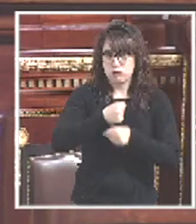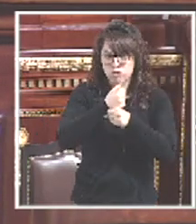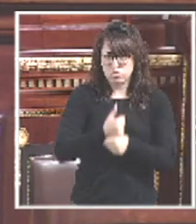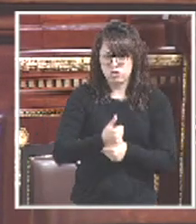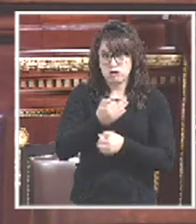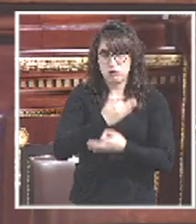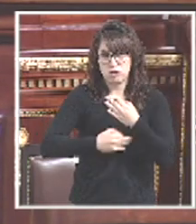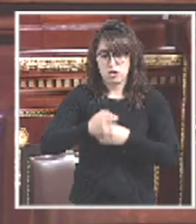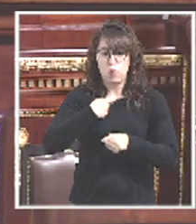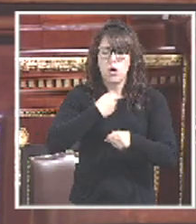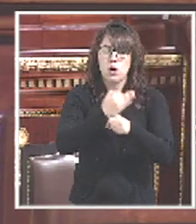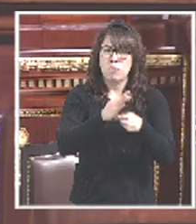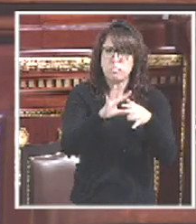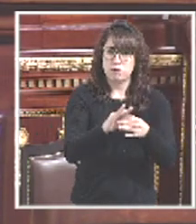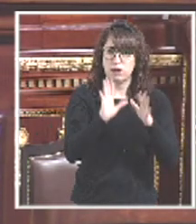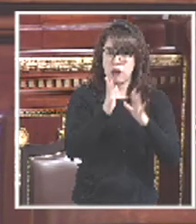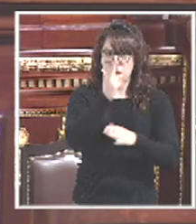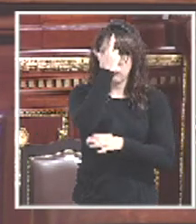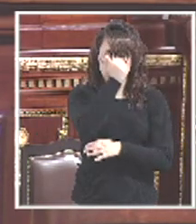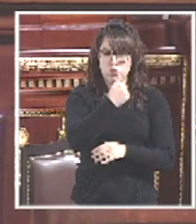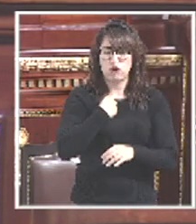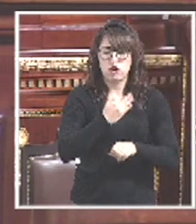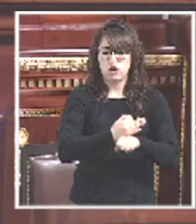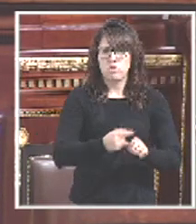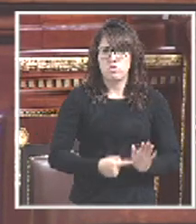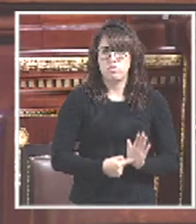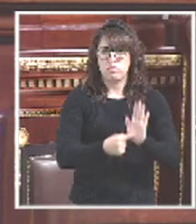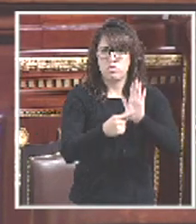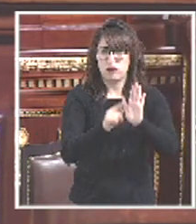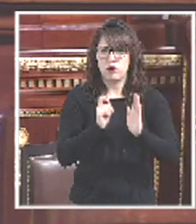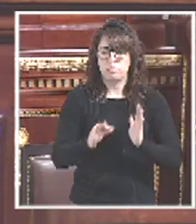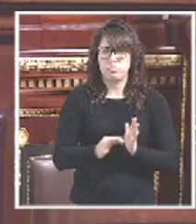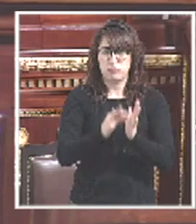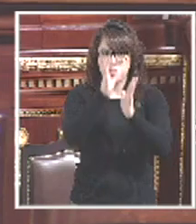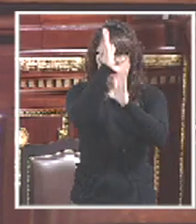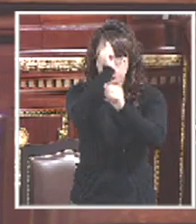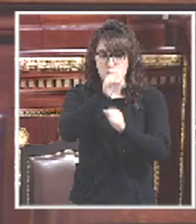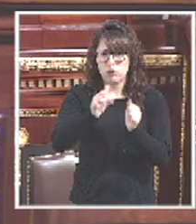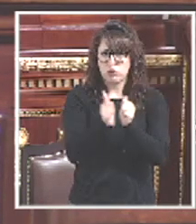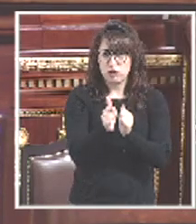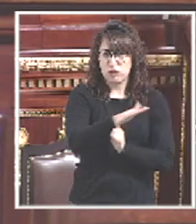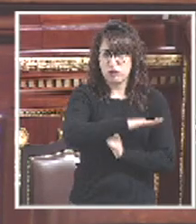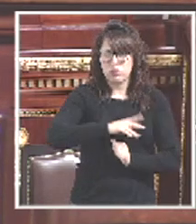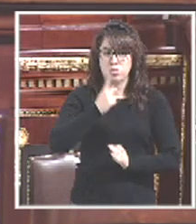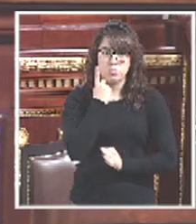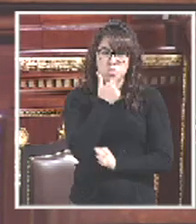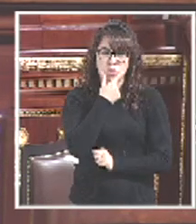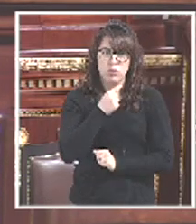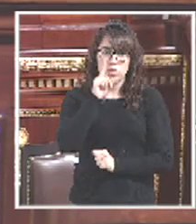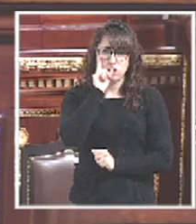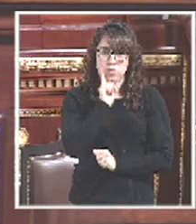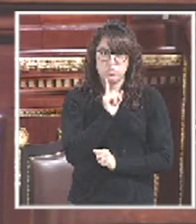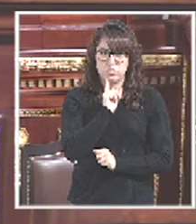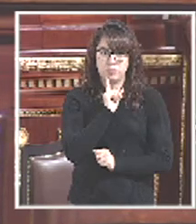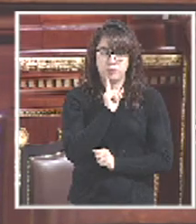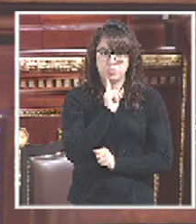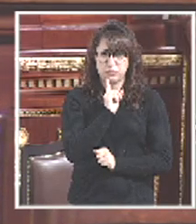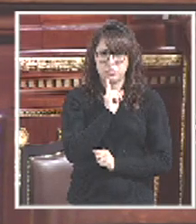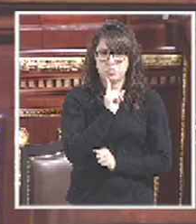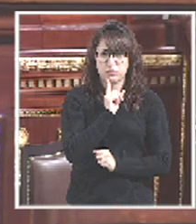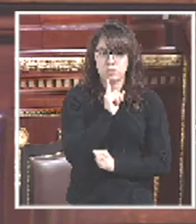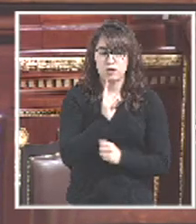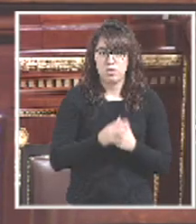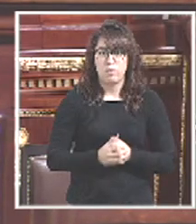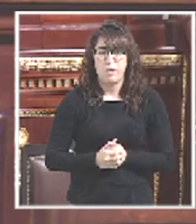argumentos antes expuestos, presento a la Comisión Permanente del Congreso de la Ciudad de México la siguiente proposición con punto de acuerdo